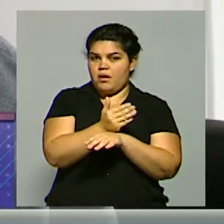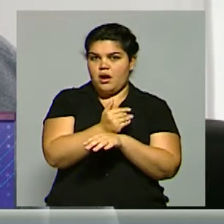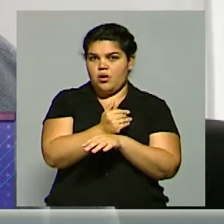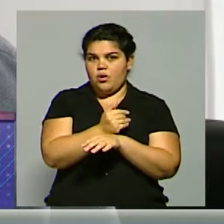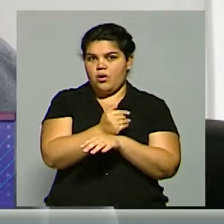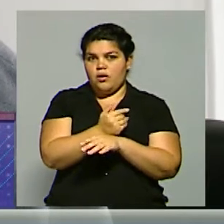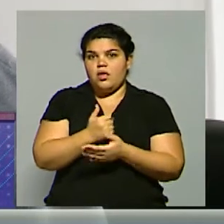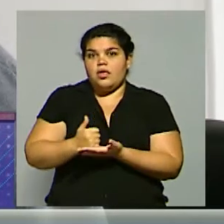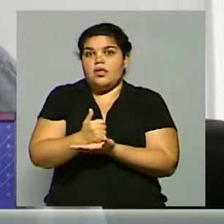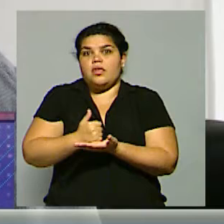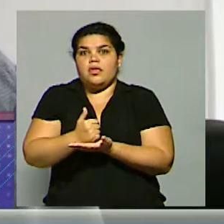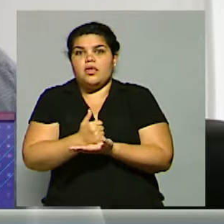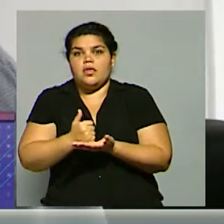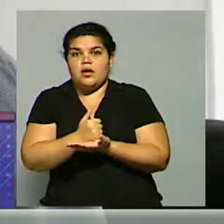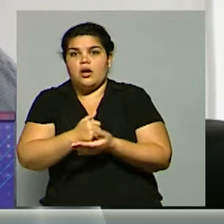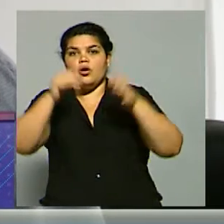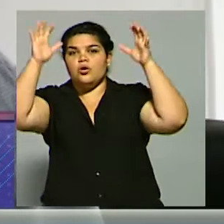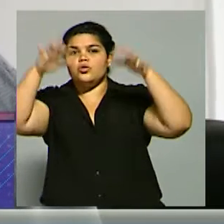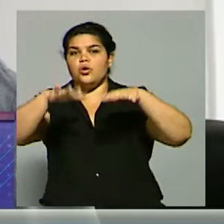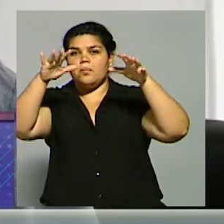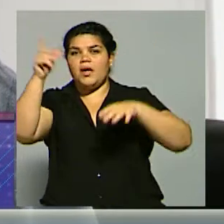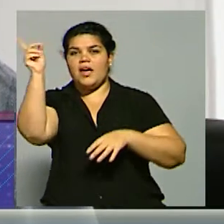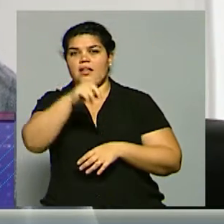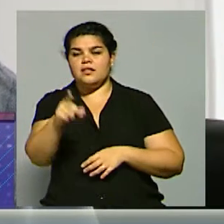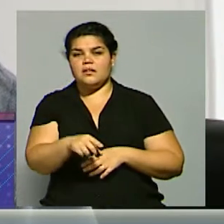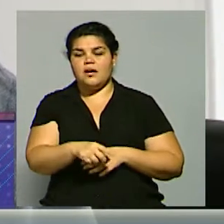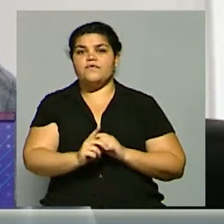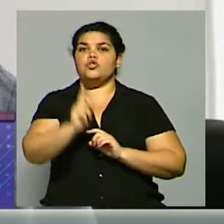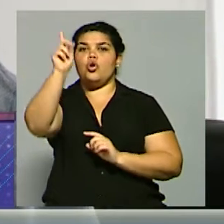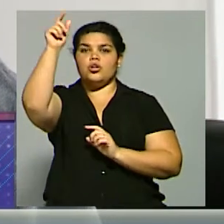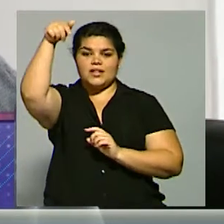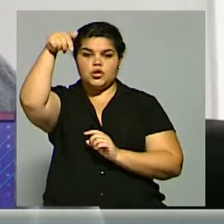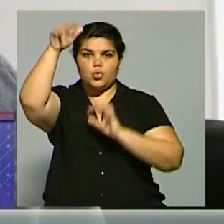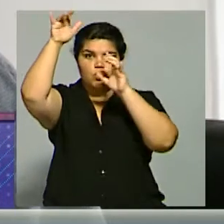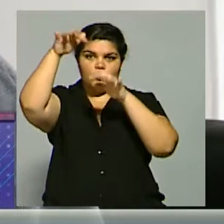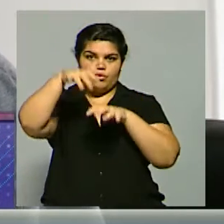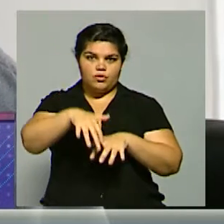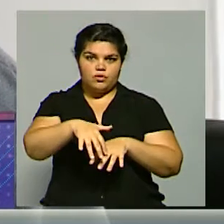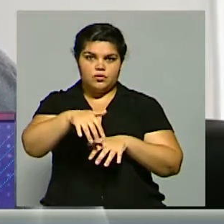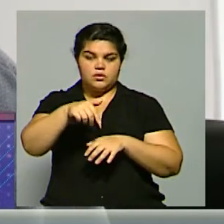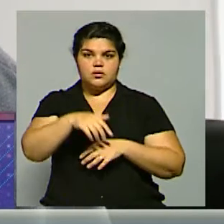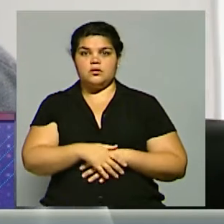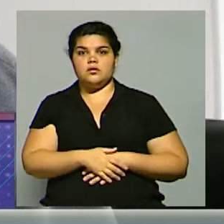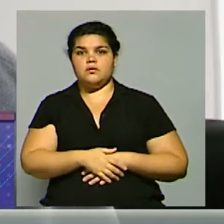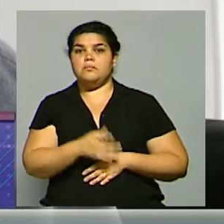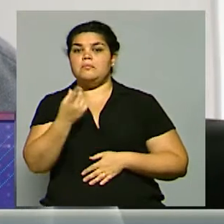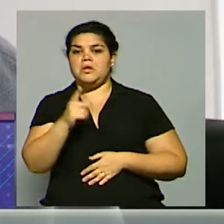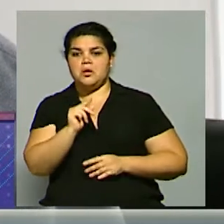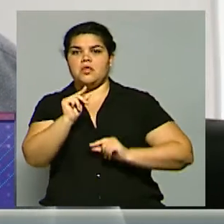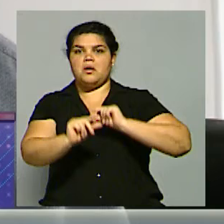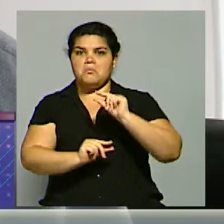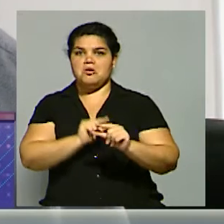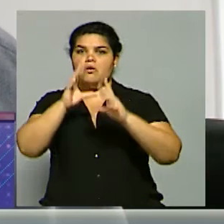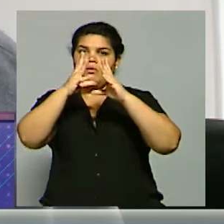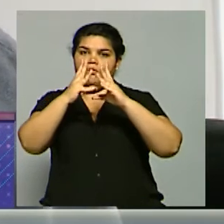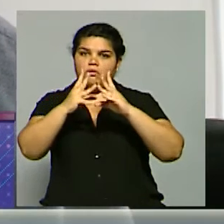una tormenta que venía desde el norte hacia el sur del Gran Mendoza, pero ha ido perdiendo